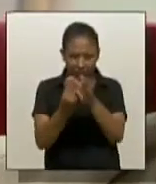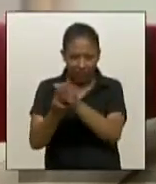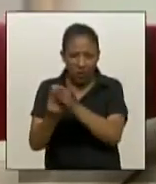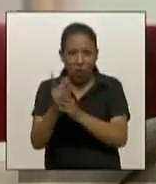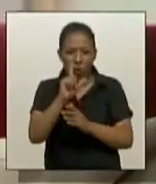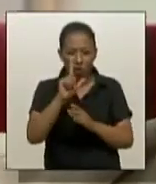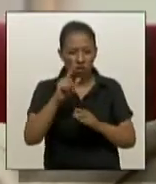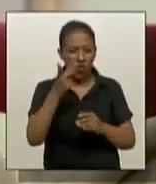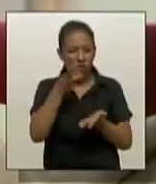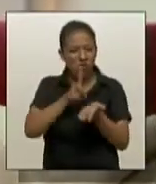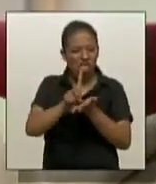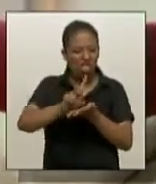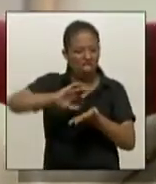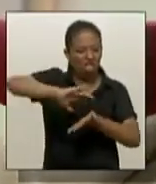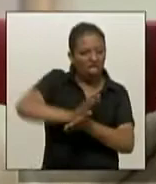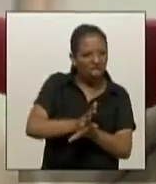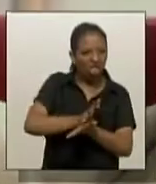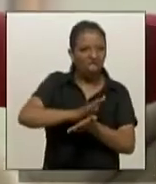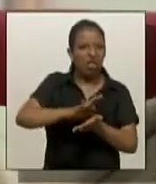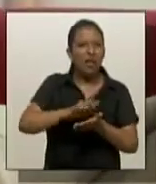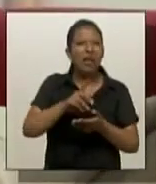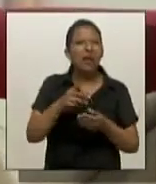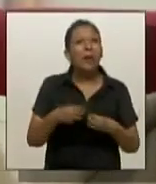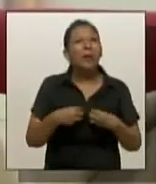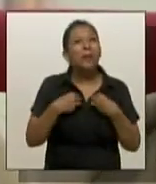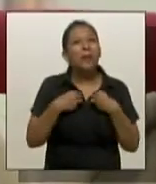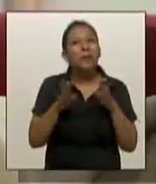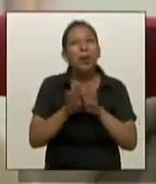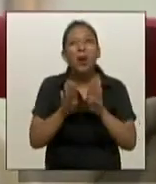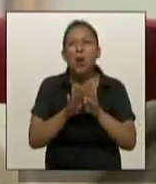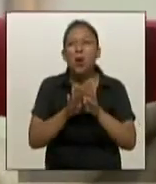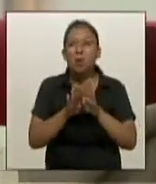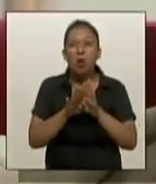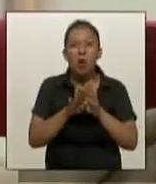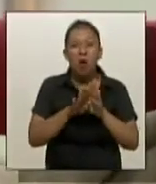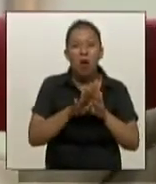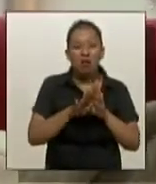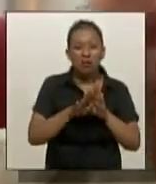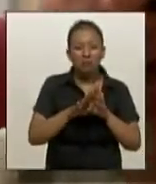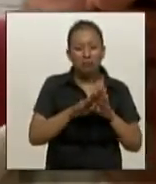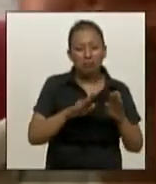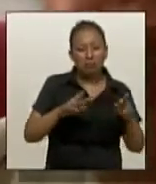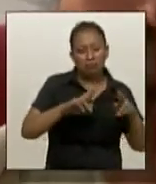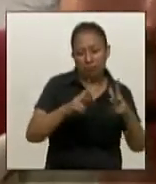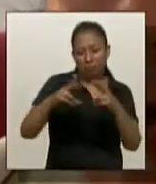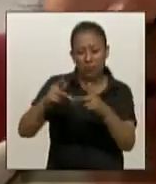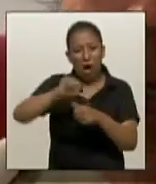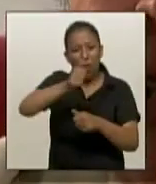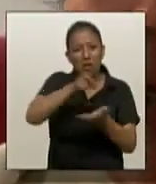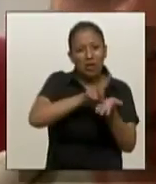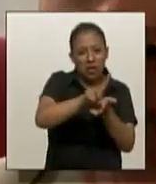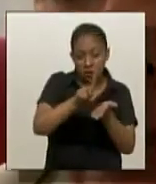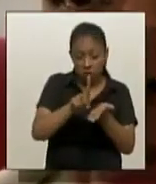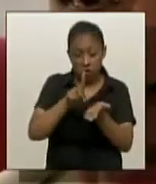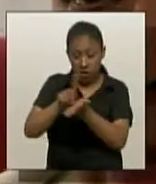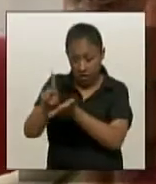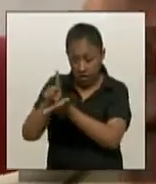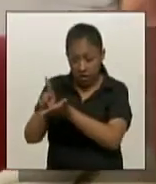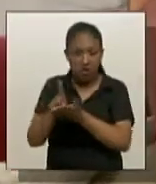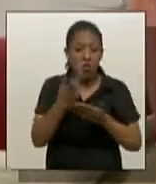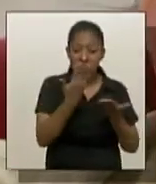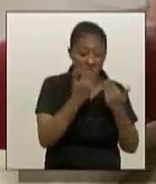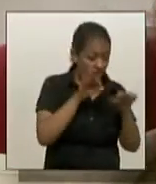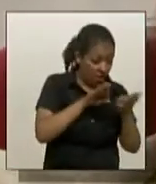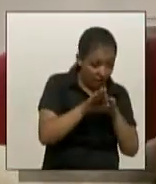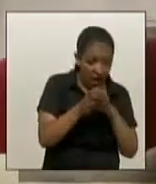un derecho viene como una catapulta que violenta todos los demás derechos. Si no tienes trabajo, no tienes acceso a servicios